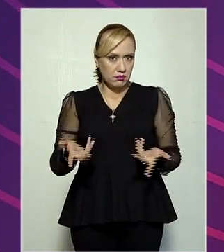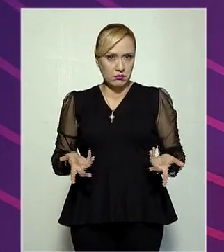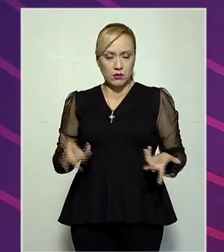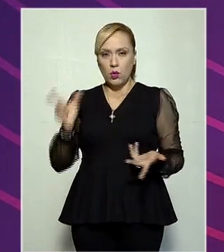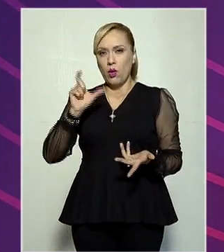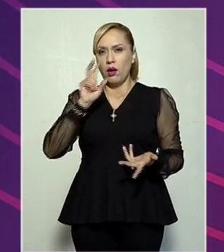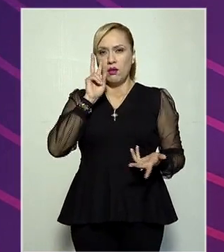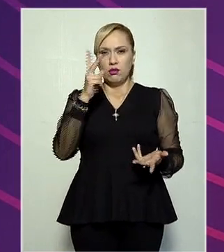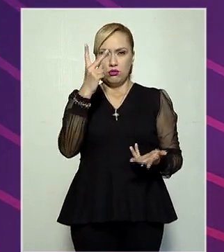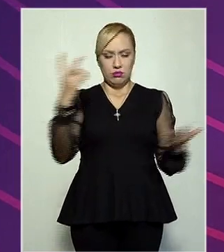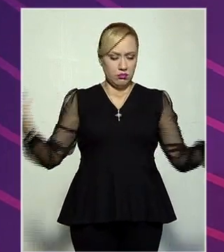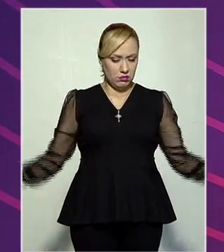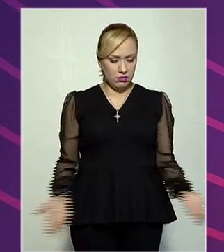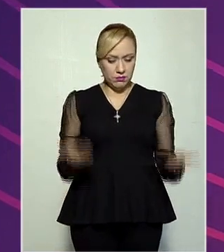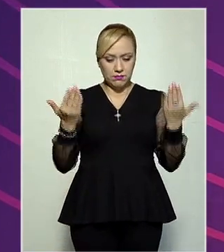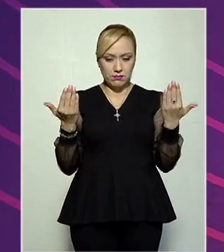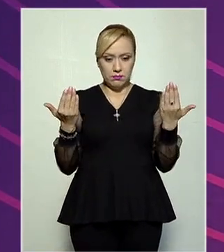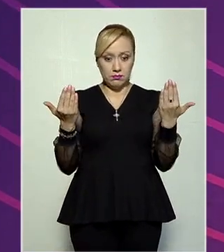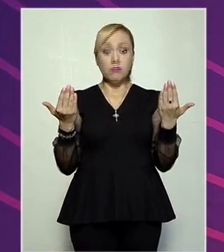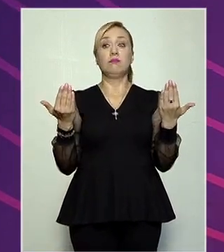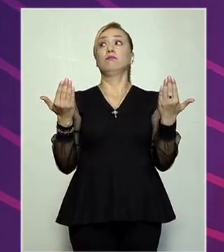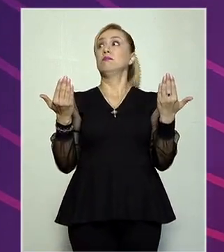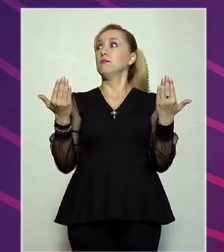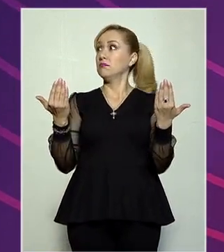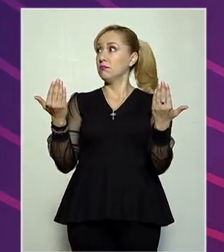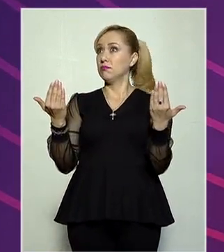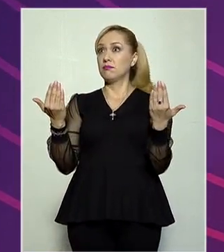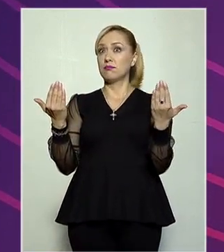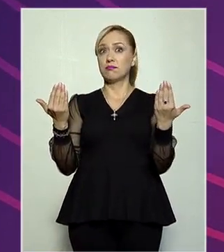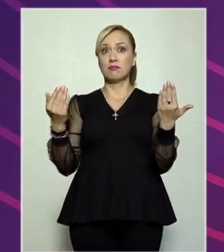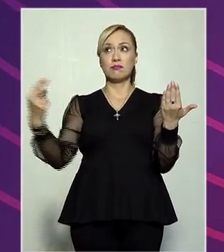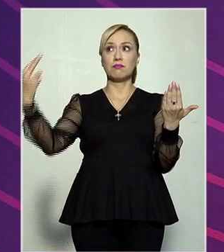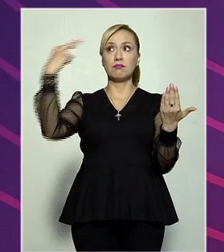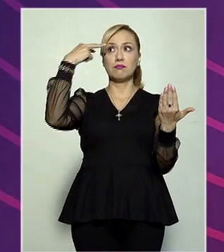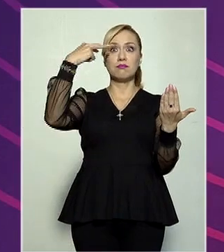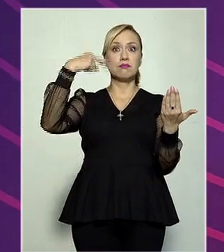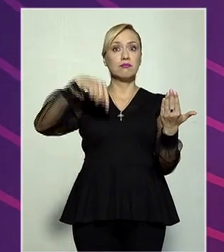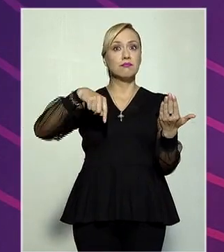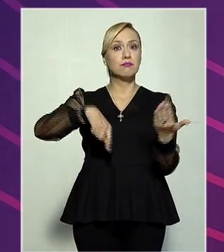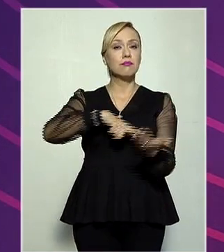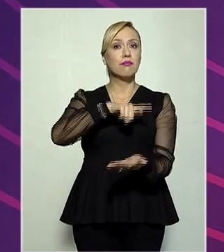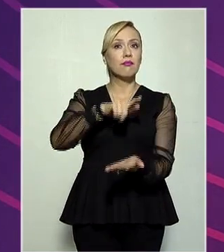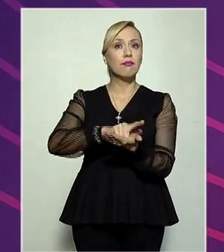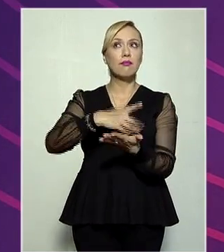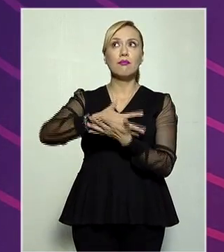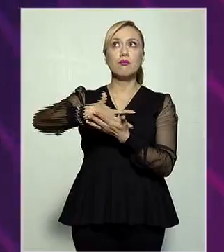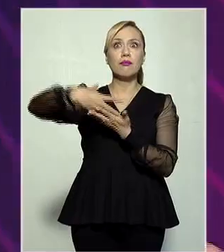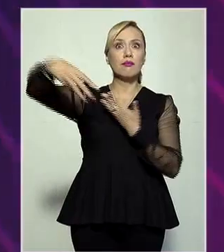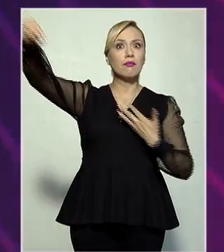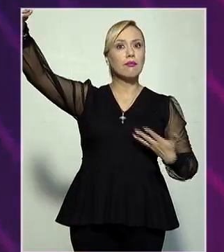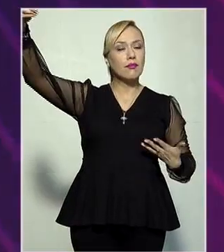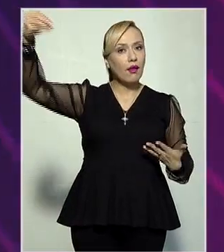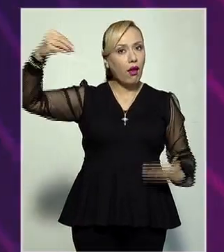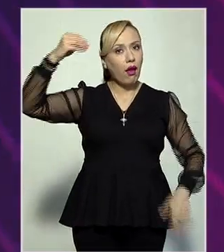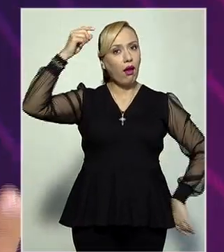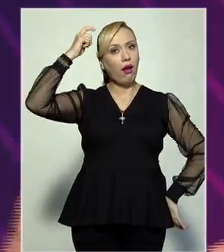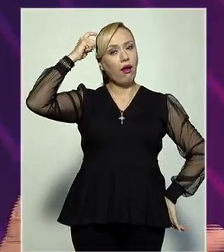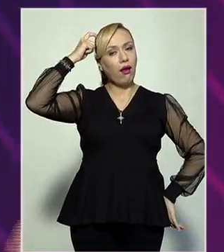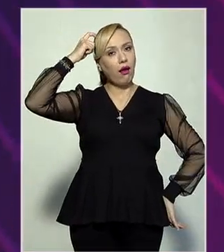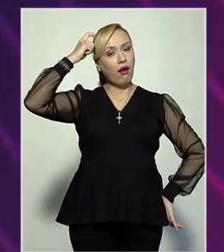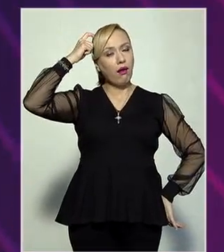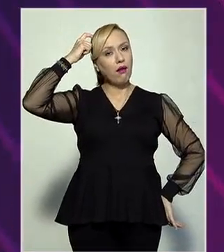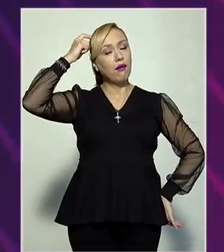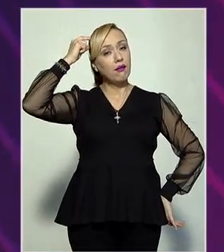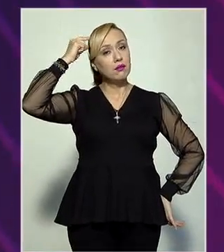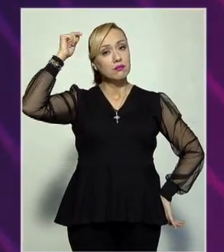los dos documentos, dijeron, se inspiraron en nosotros, ¿no? Claro. En nuestra ley, porque nuestra ley general